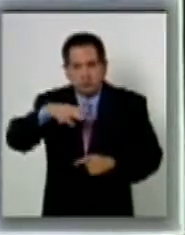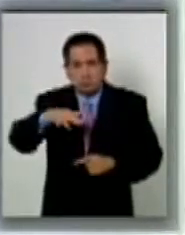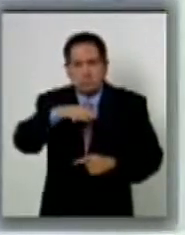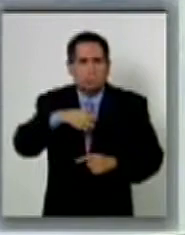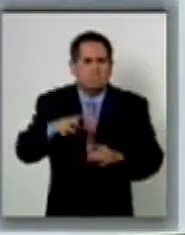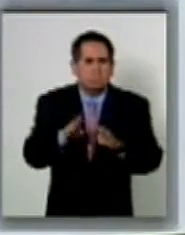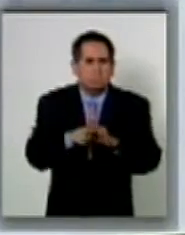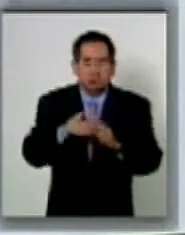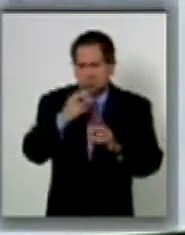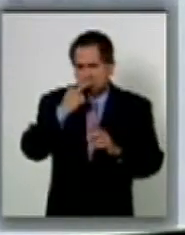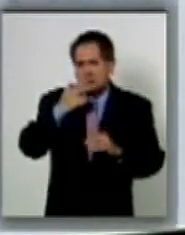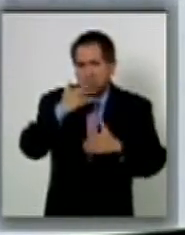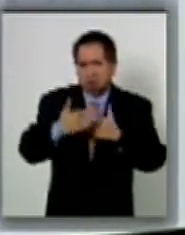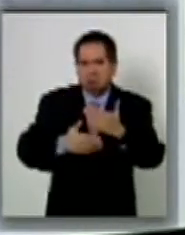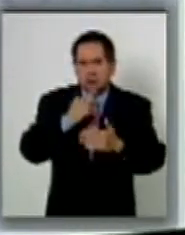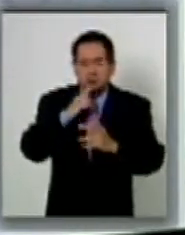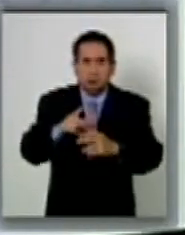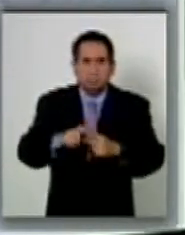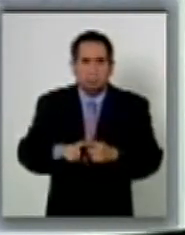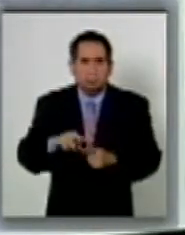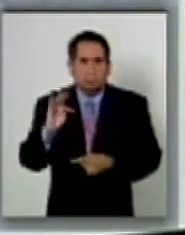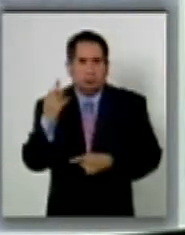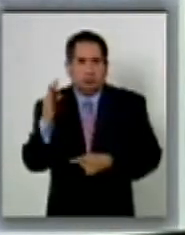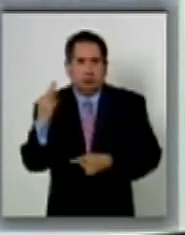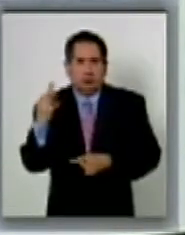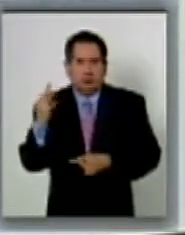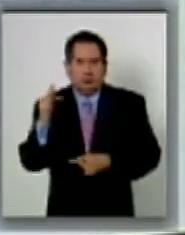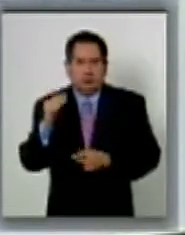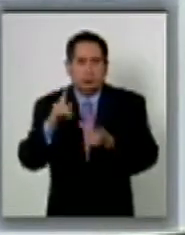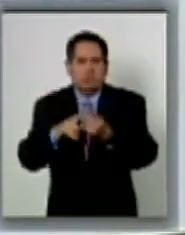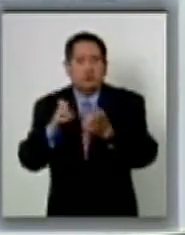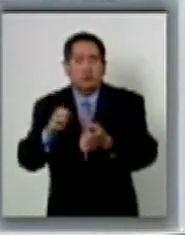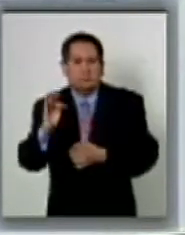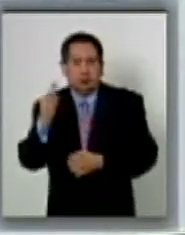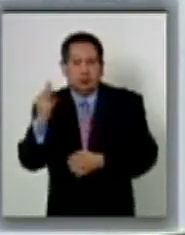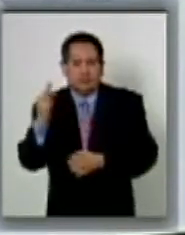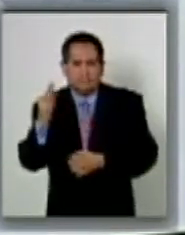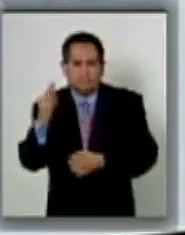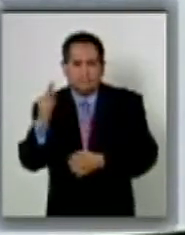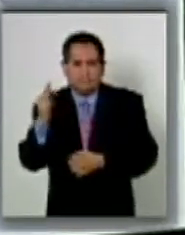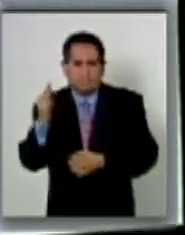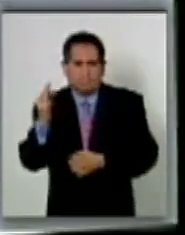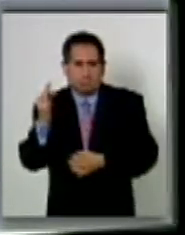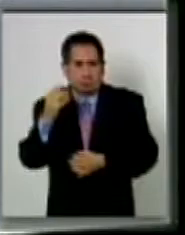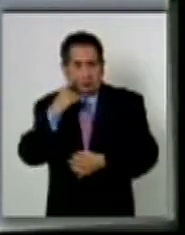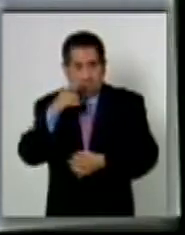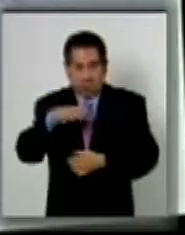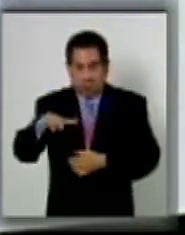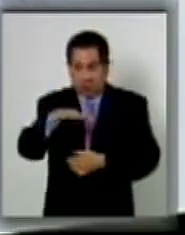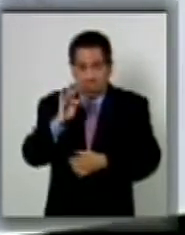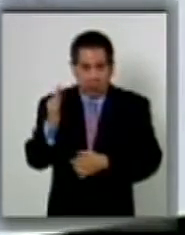el que tiene mejores resultados. Tlanepantla, vean hasta dónde está Tlanepantla. Es esto.